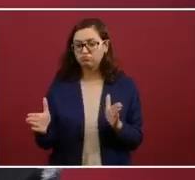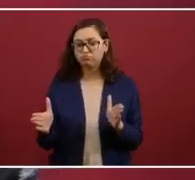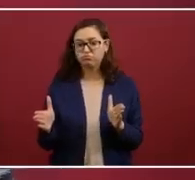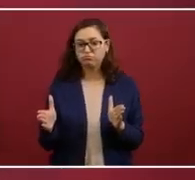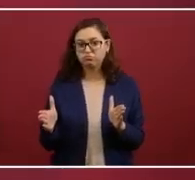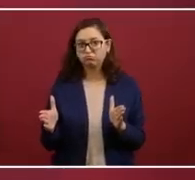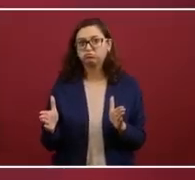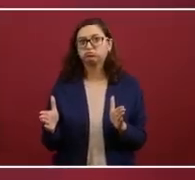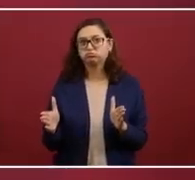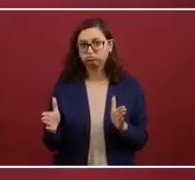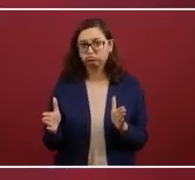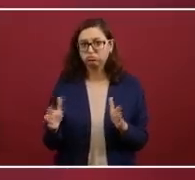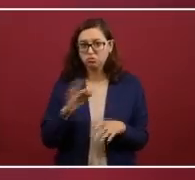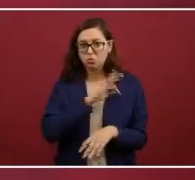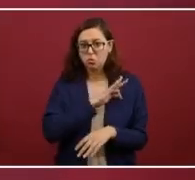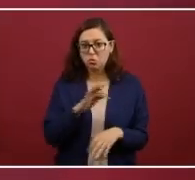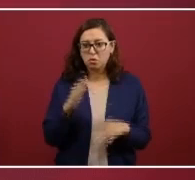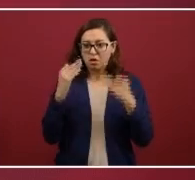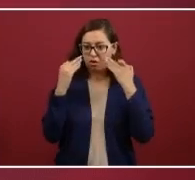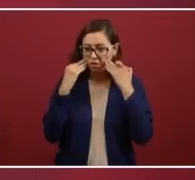podido constatar